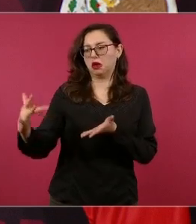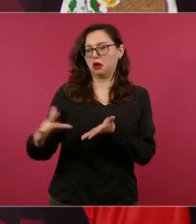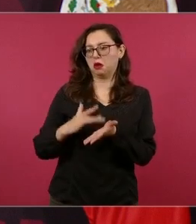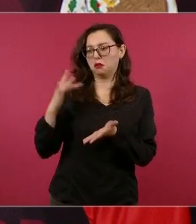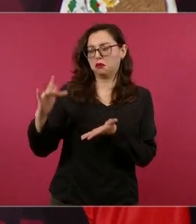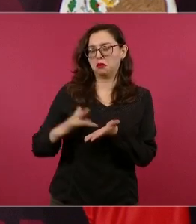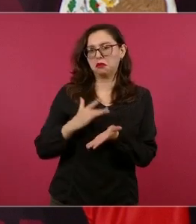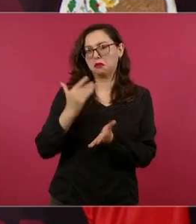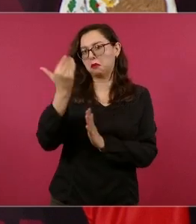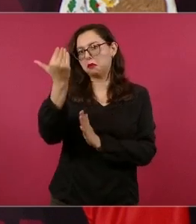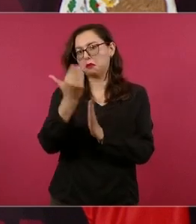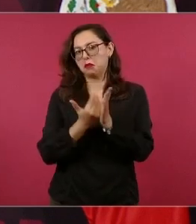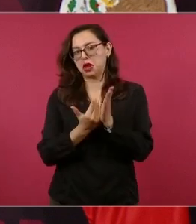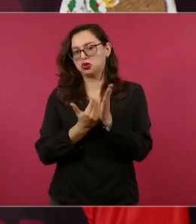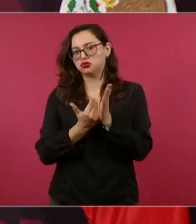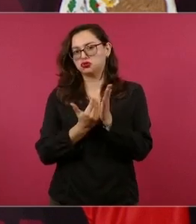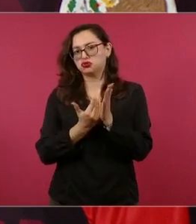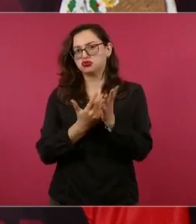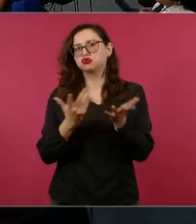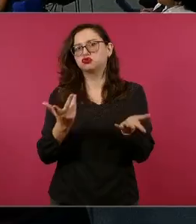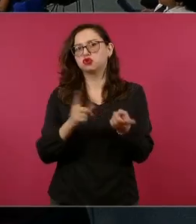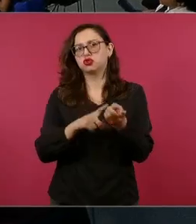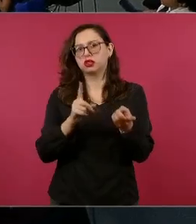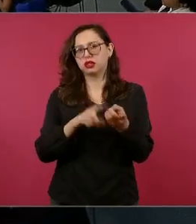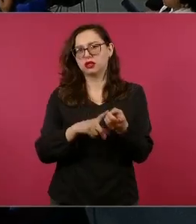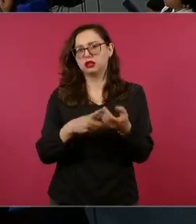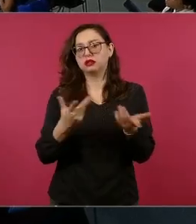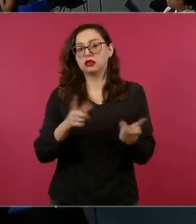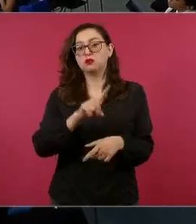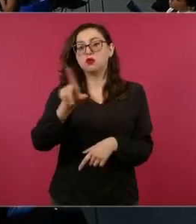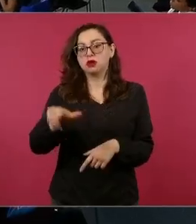Hace como 6 meses, a ver si la encuentra.